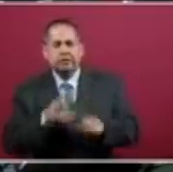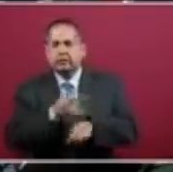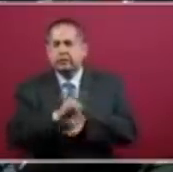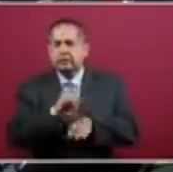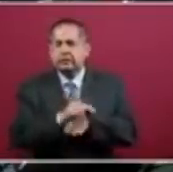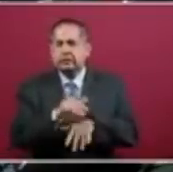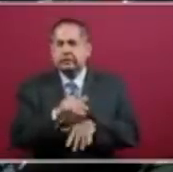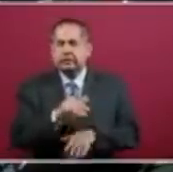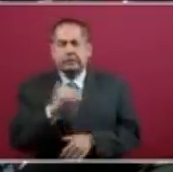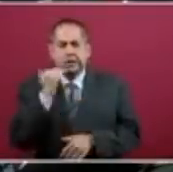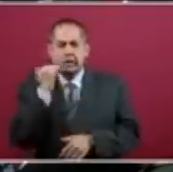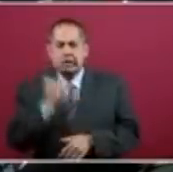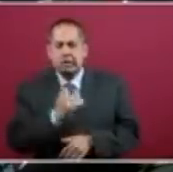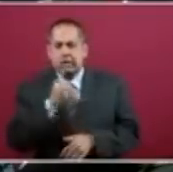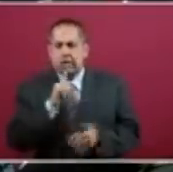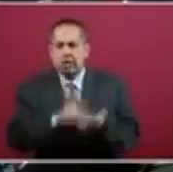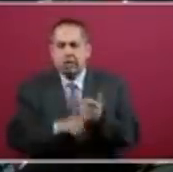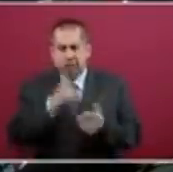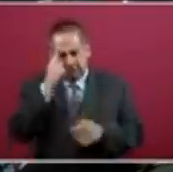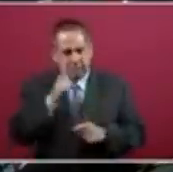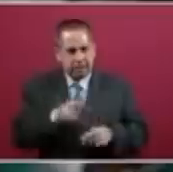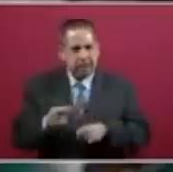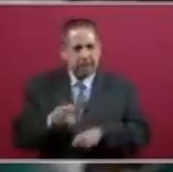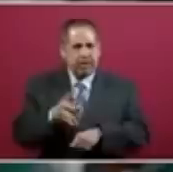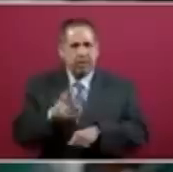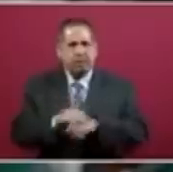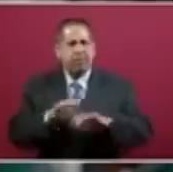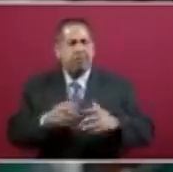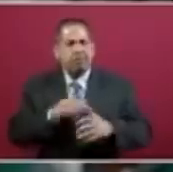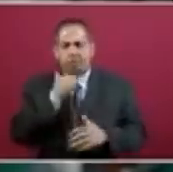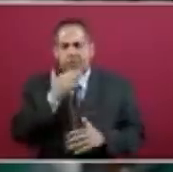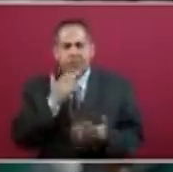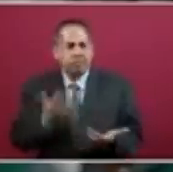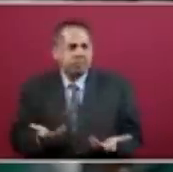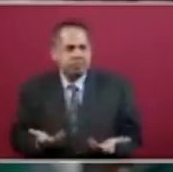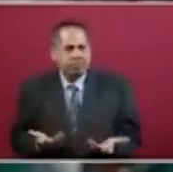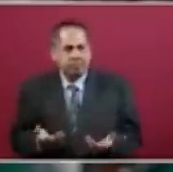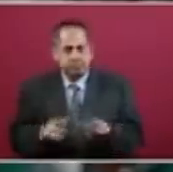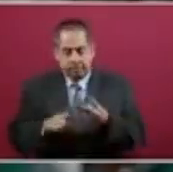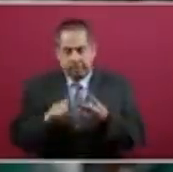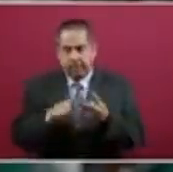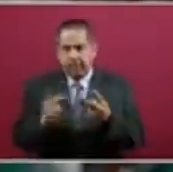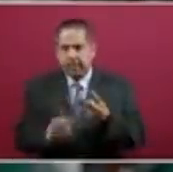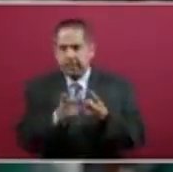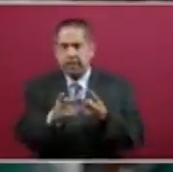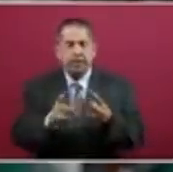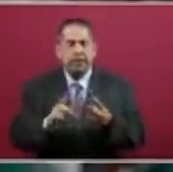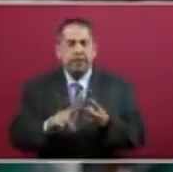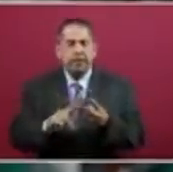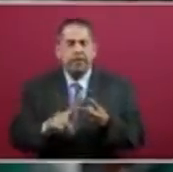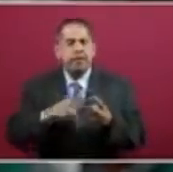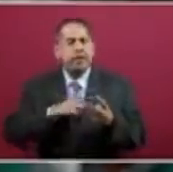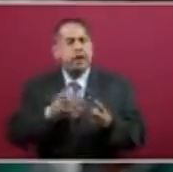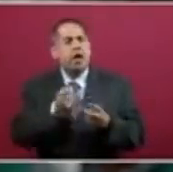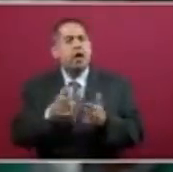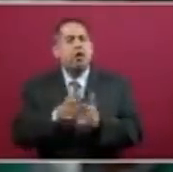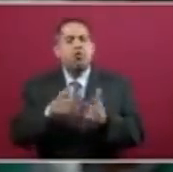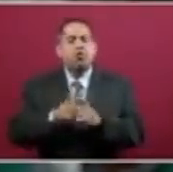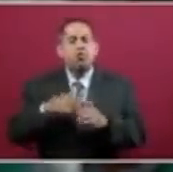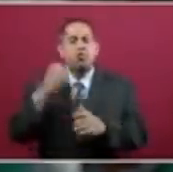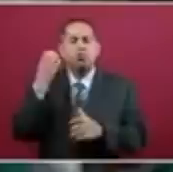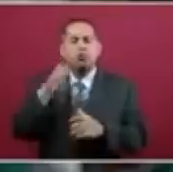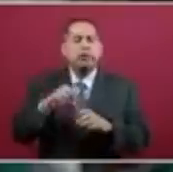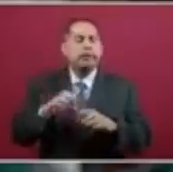a al sacar los programas sociales en la distribución. Y la segunda pregunta sería, ¿hay grupos criminales que están